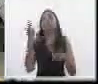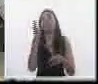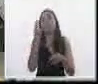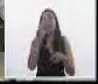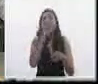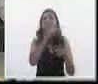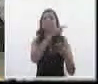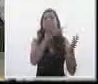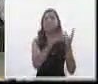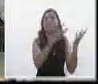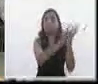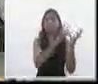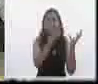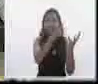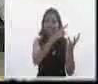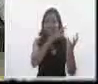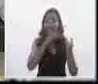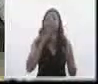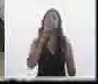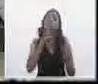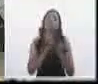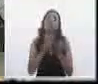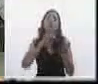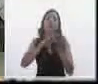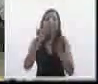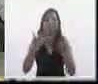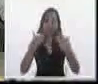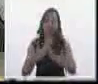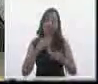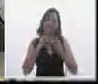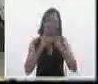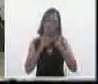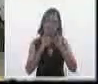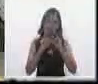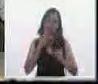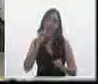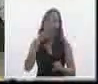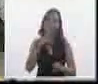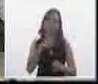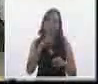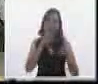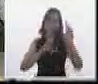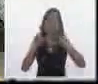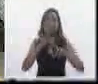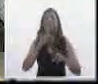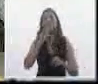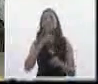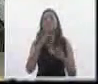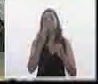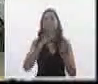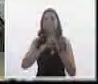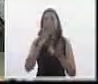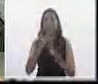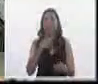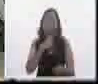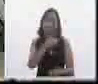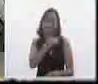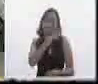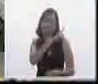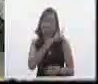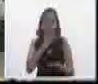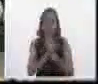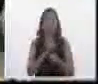sector también agradezco a Lupita Martínez Díaz de sandi que es nuestra intérprete de lengua de señas mexicana Gracias de verdad por estar con